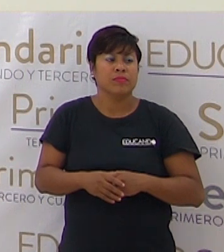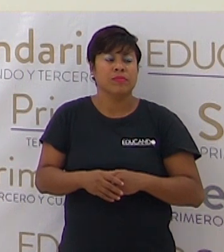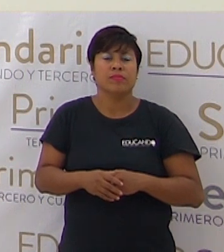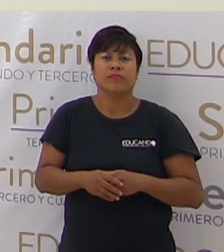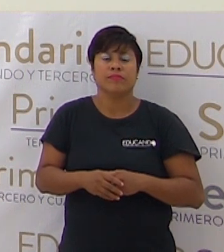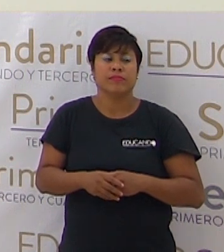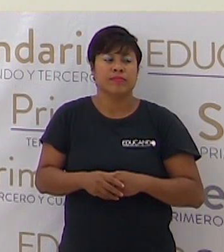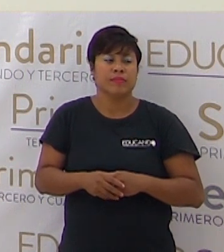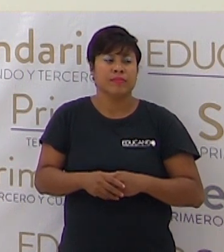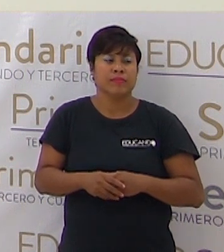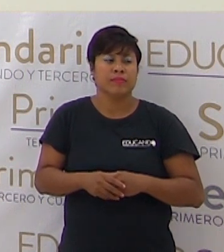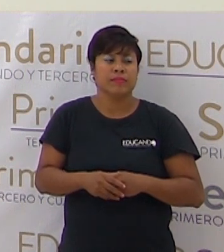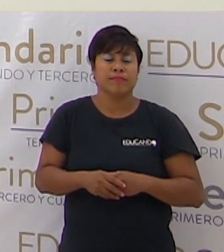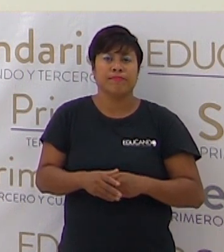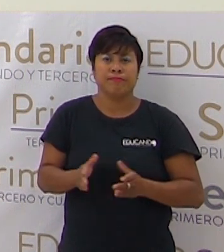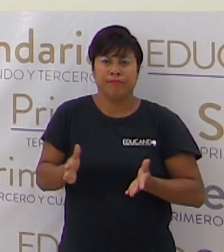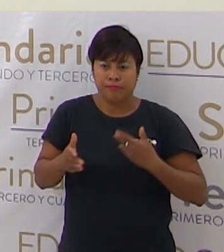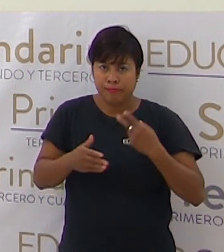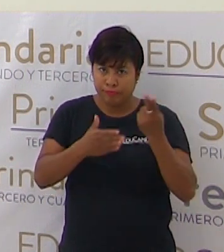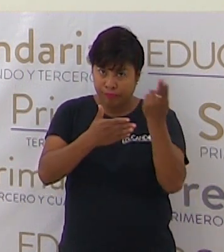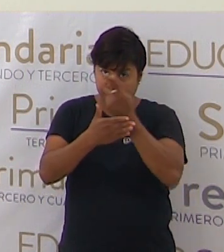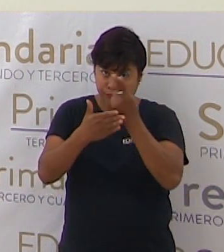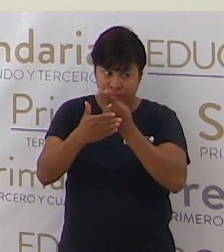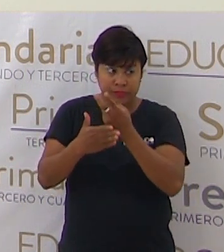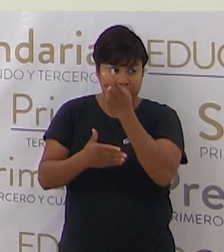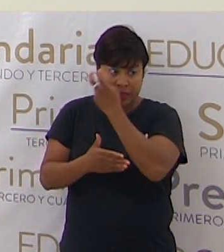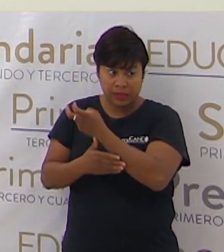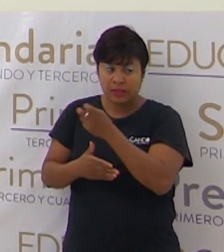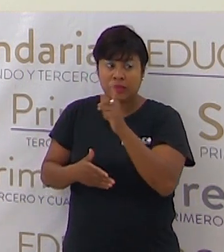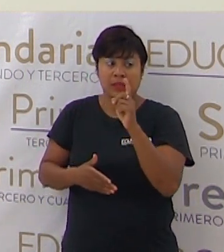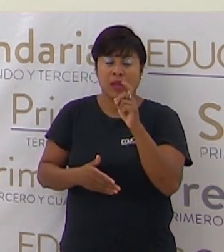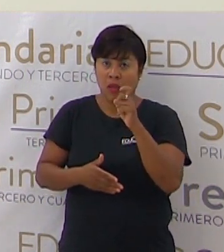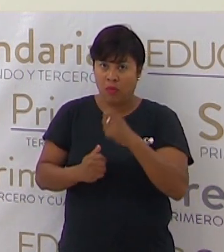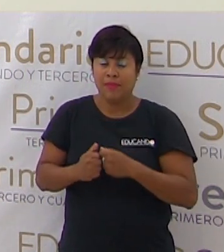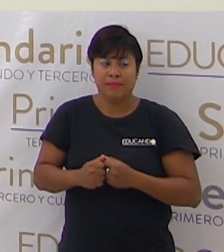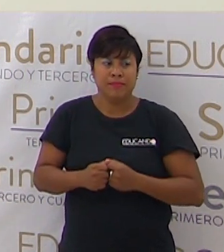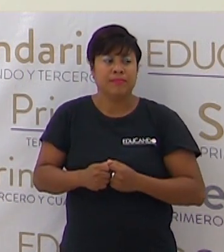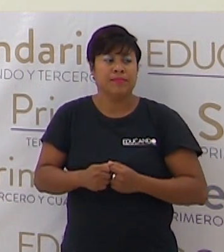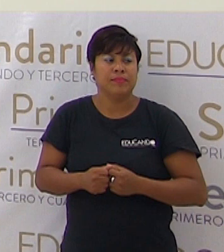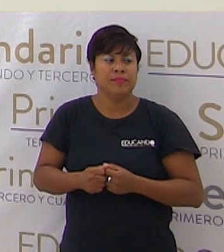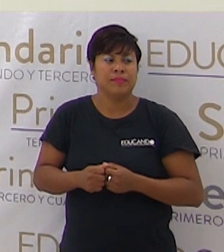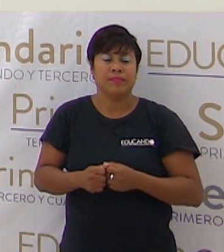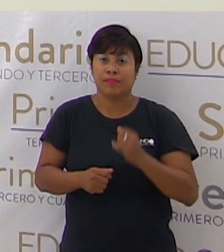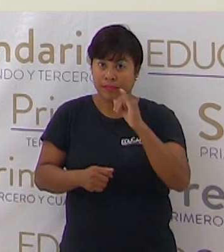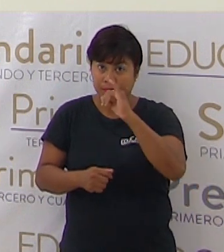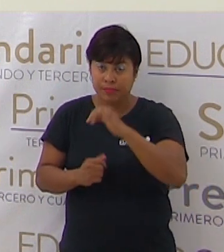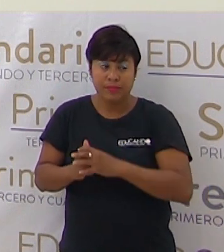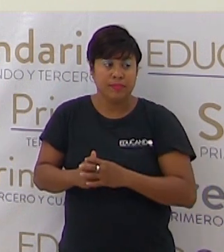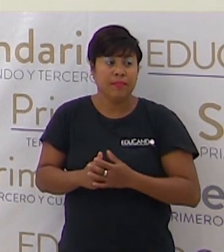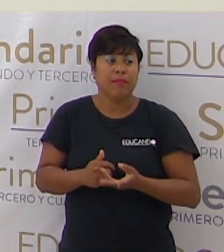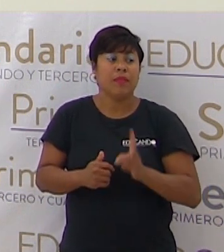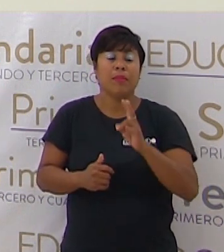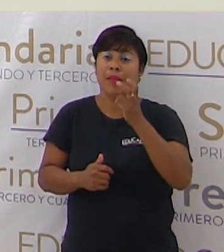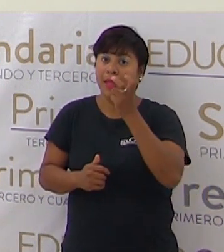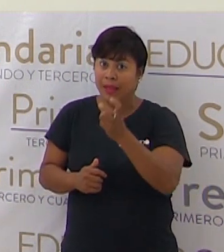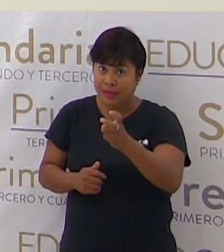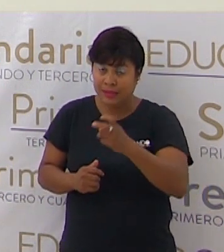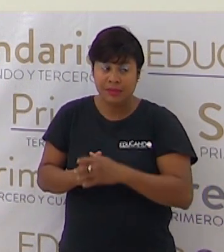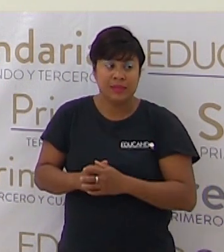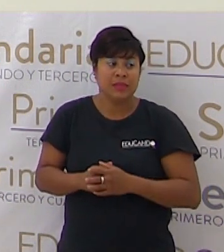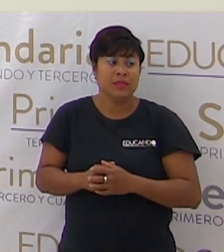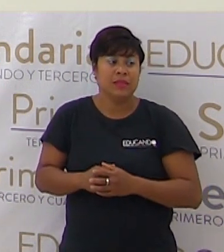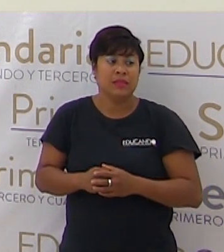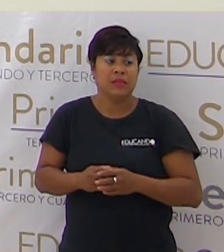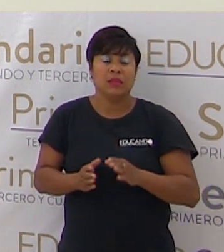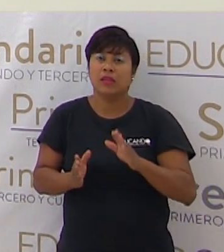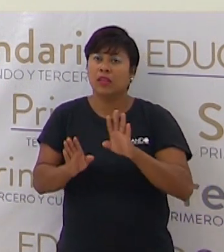chueco. Bueno, este es un garrafón de agua, ¿sí? Pero ese garrafón que está así como